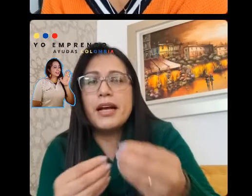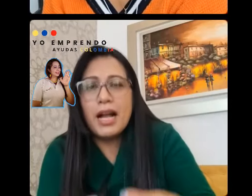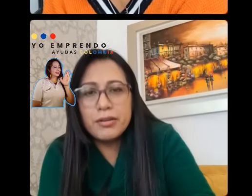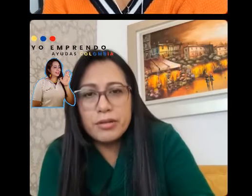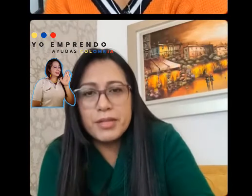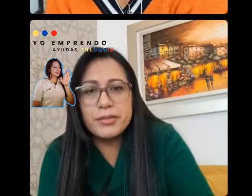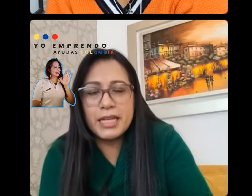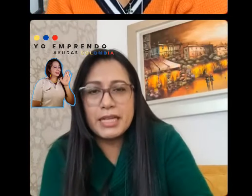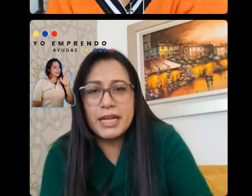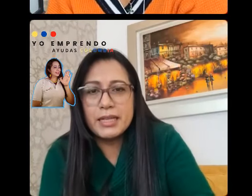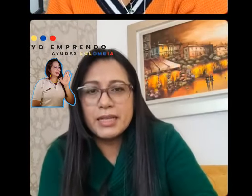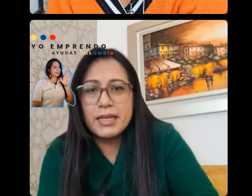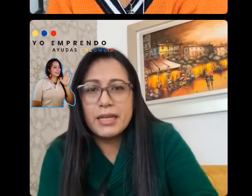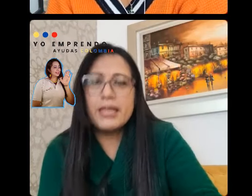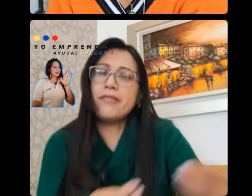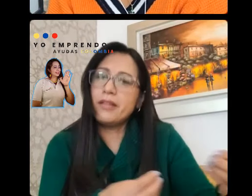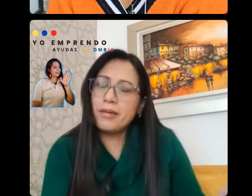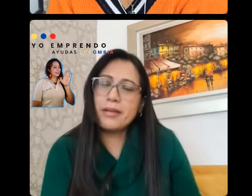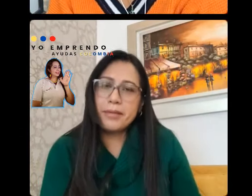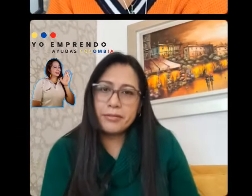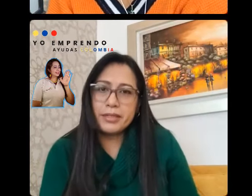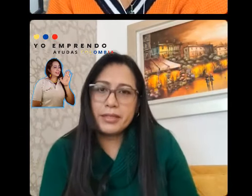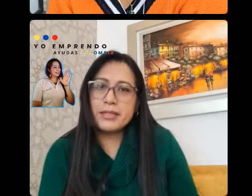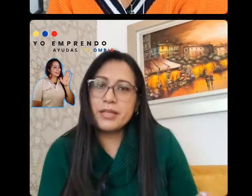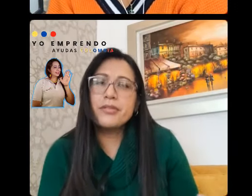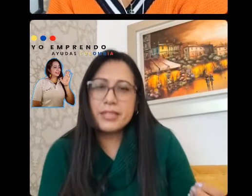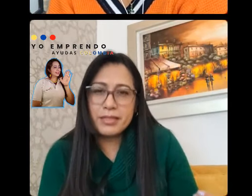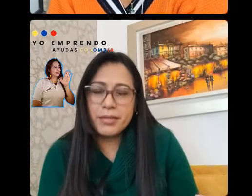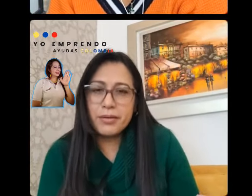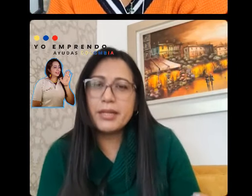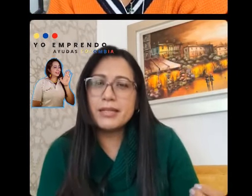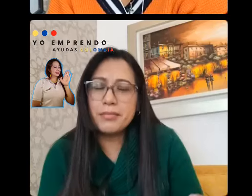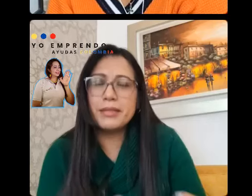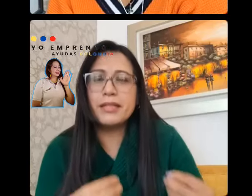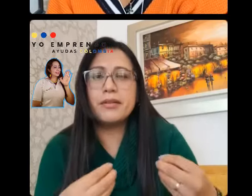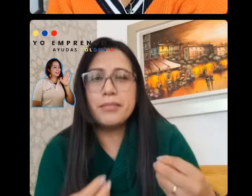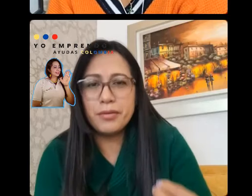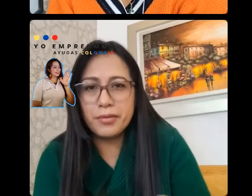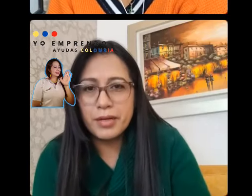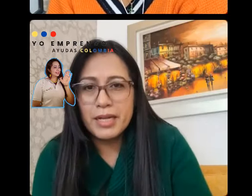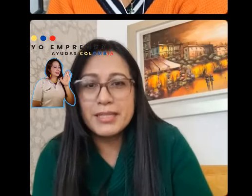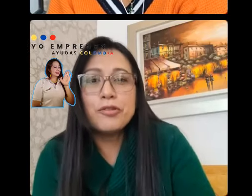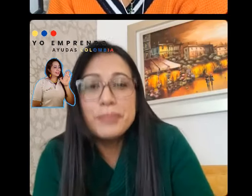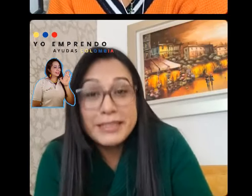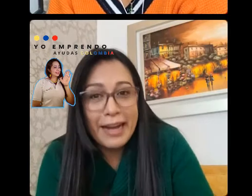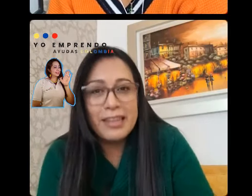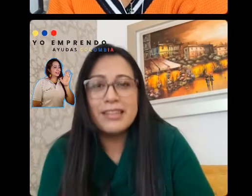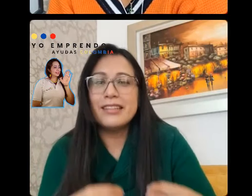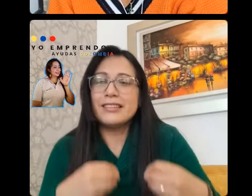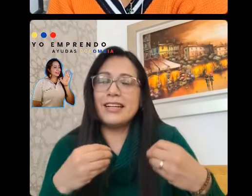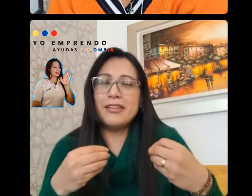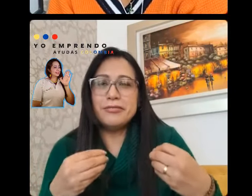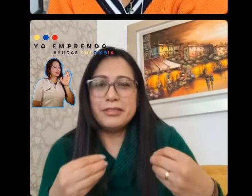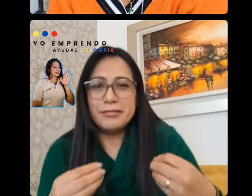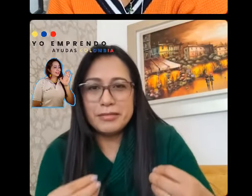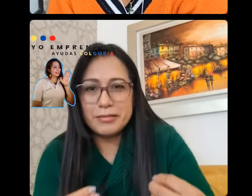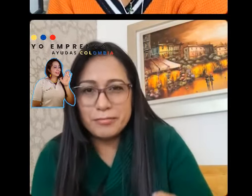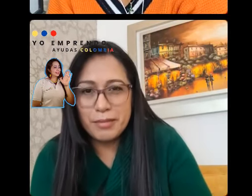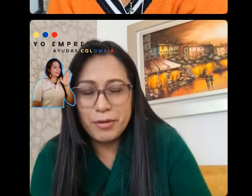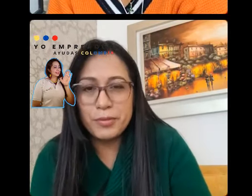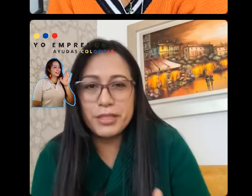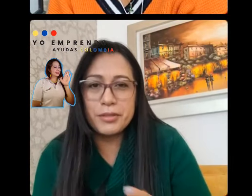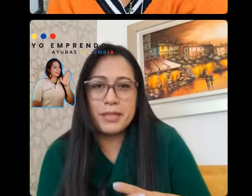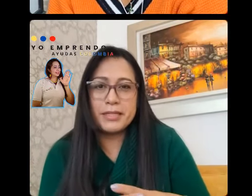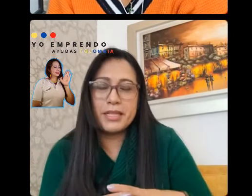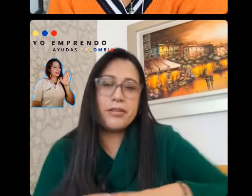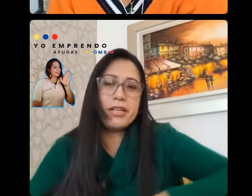menos acceder a algo de mayor calidad que al final va a repercutir en que ese niño crezca mejor y que esa mamá tenga una mejor Salud Mental tenga un